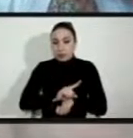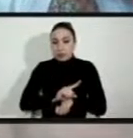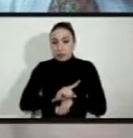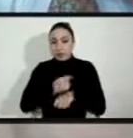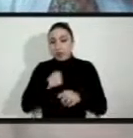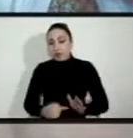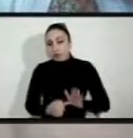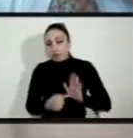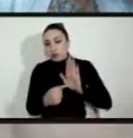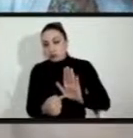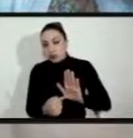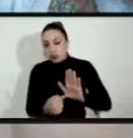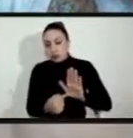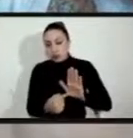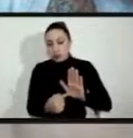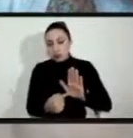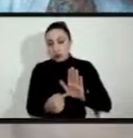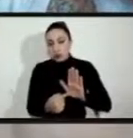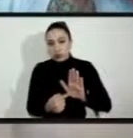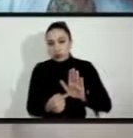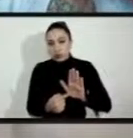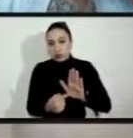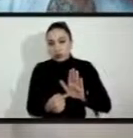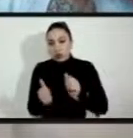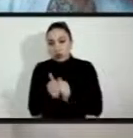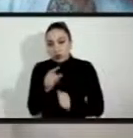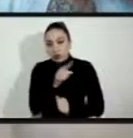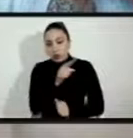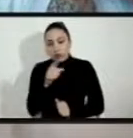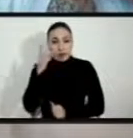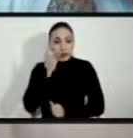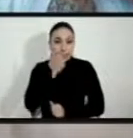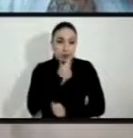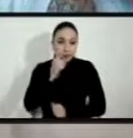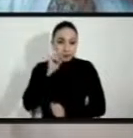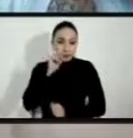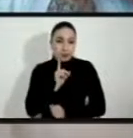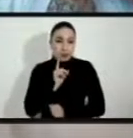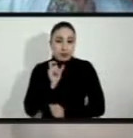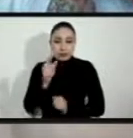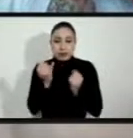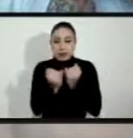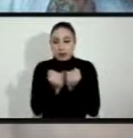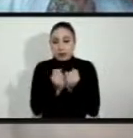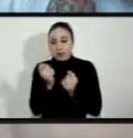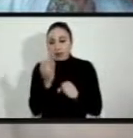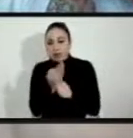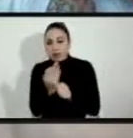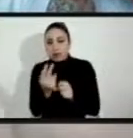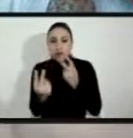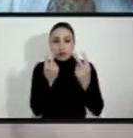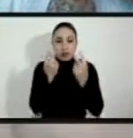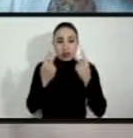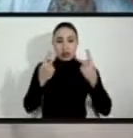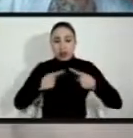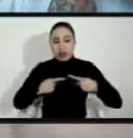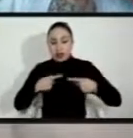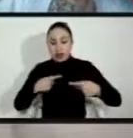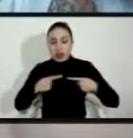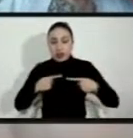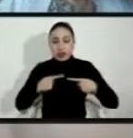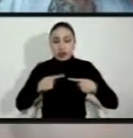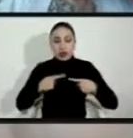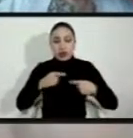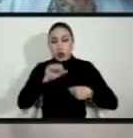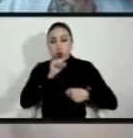ante las y los diputados y ante la gente que nos sigue a través de los diferentes medios un punto de acuerdo en